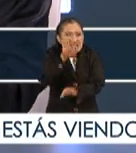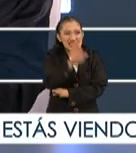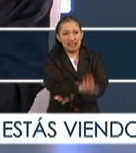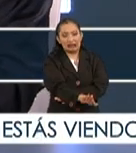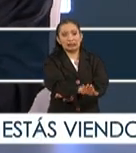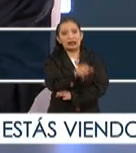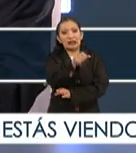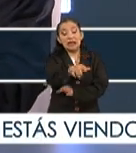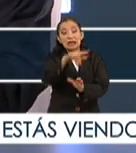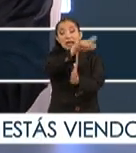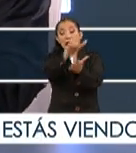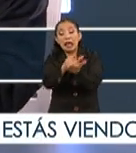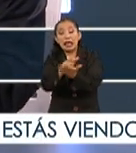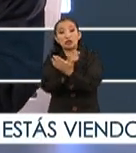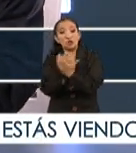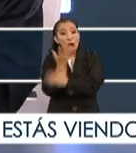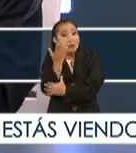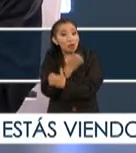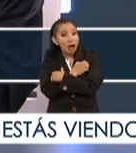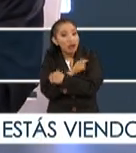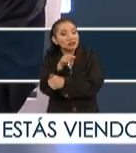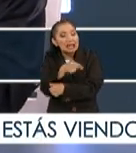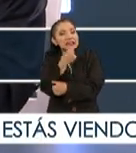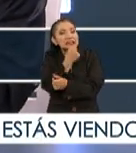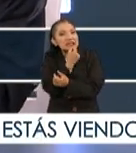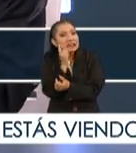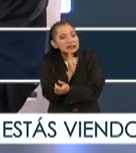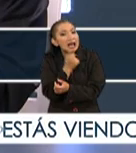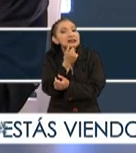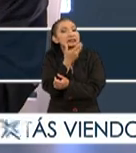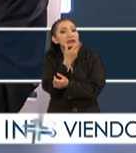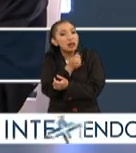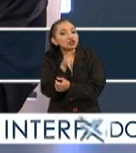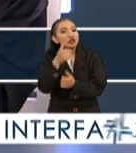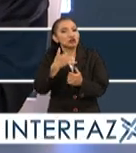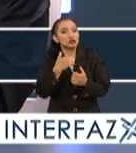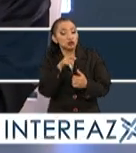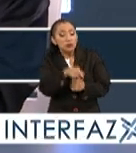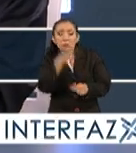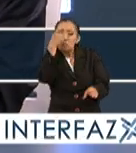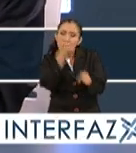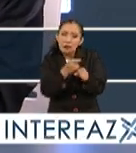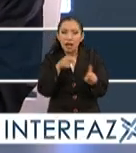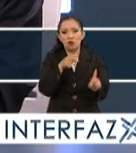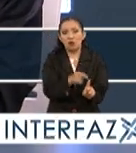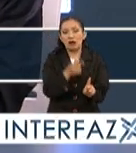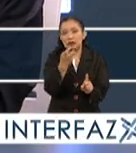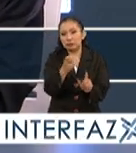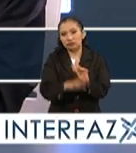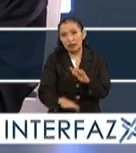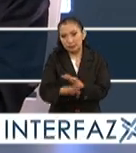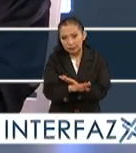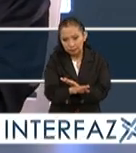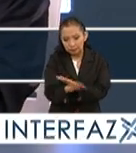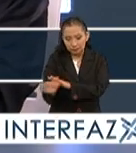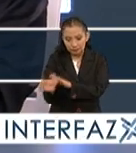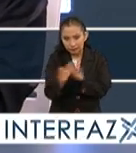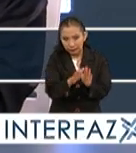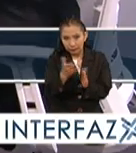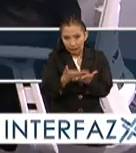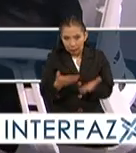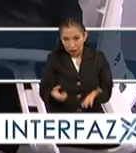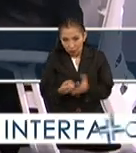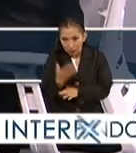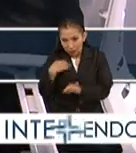fundamental. La reforma educativa tiene que ver con las niñas y los niños. Primero están las niñas y los niños, eso es lo fundamental. Y en